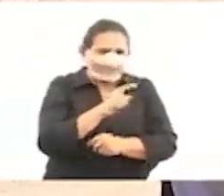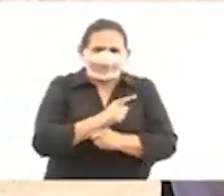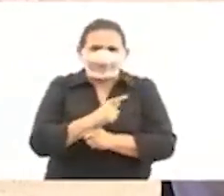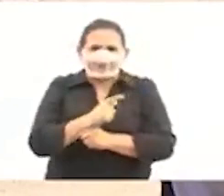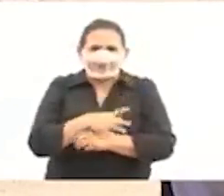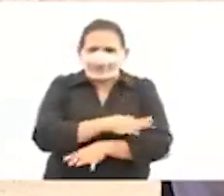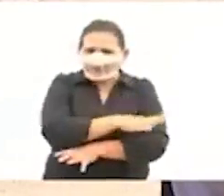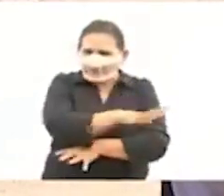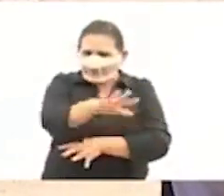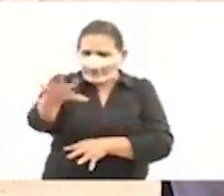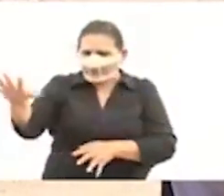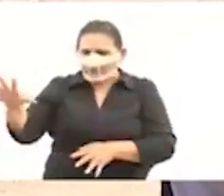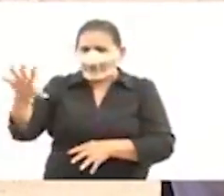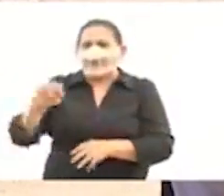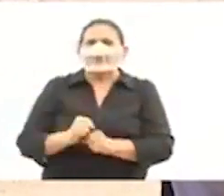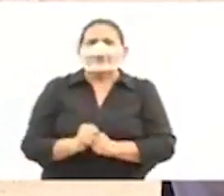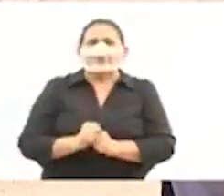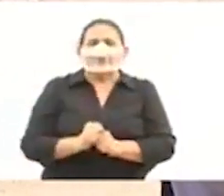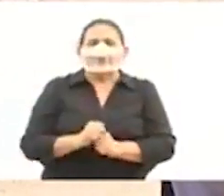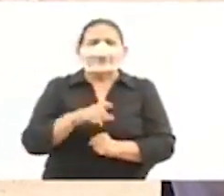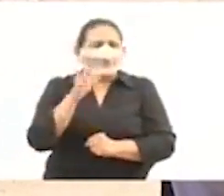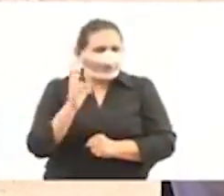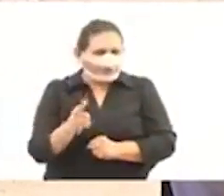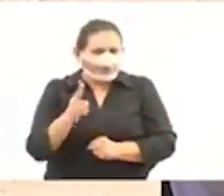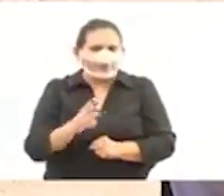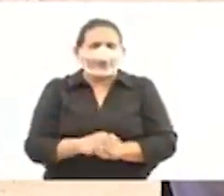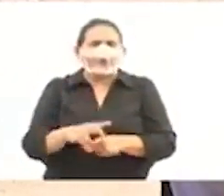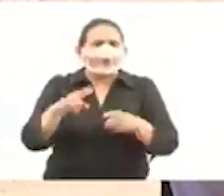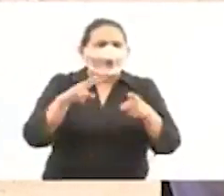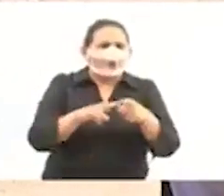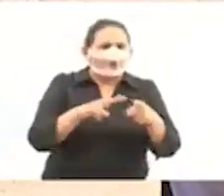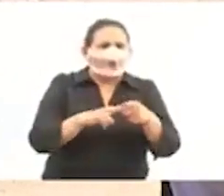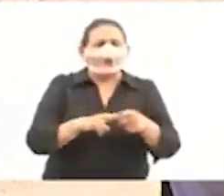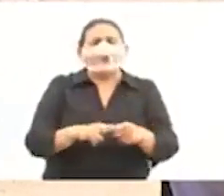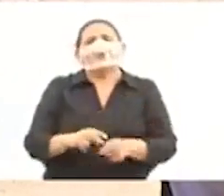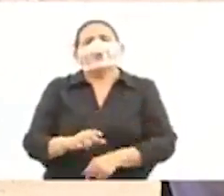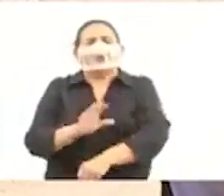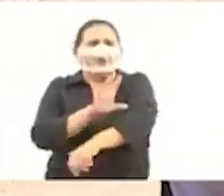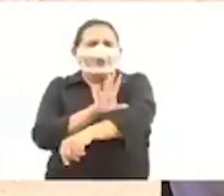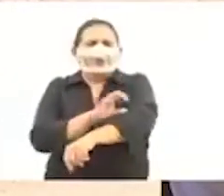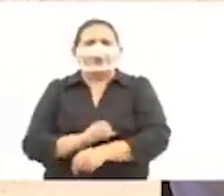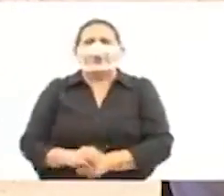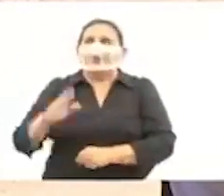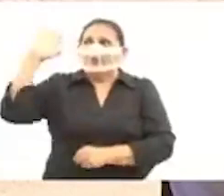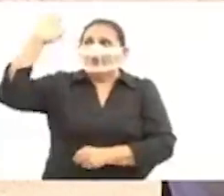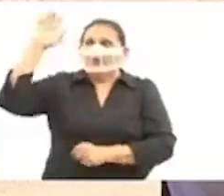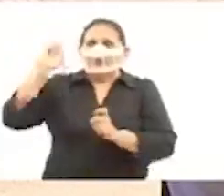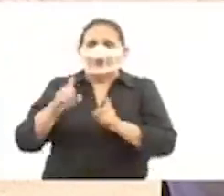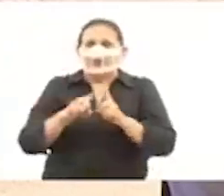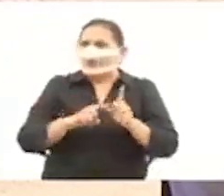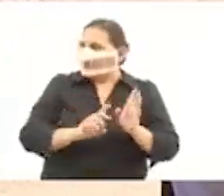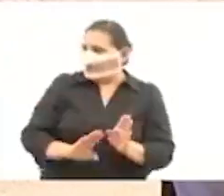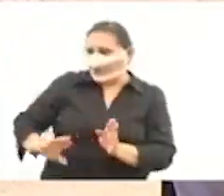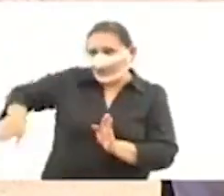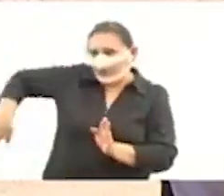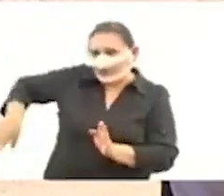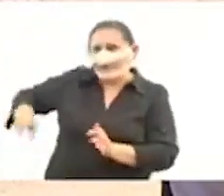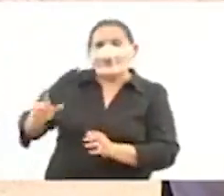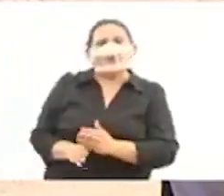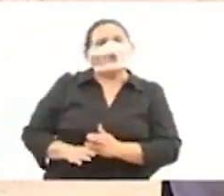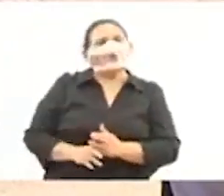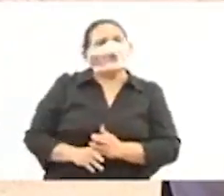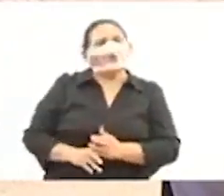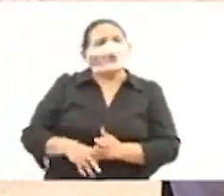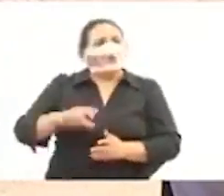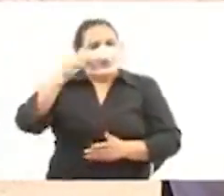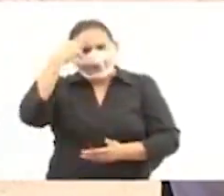no que se ve con los aerogeneradores sino también el parque de energías solares que está aquí al lado y en fin la verdad es que creo